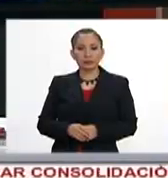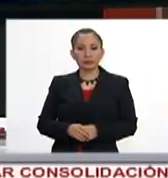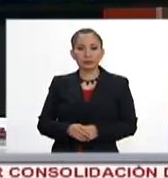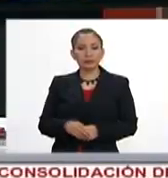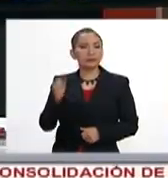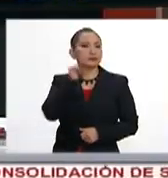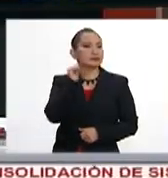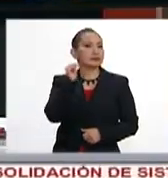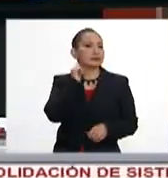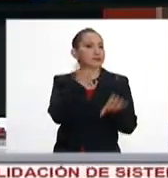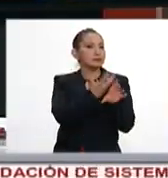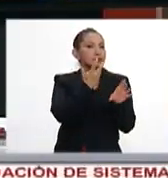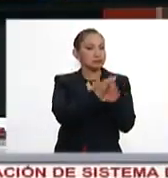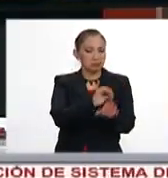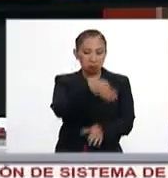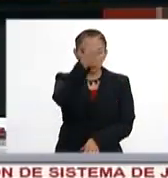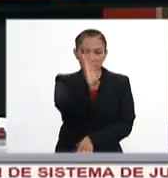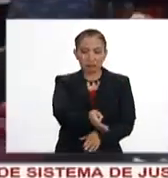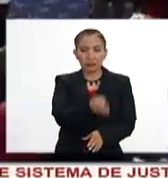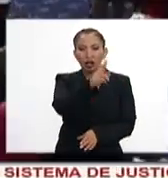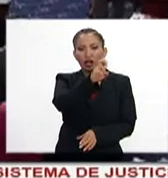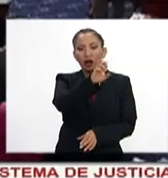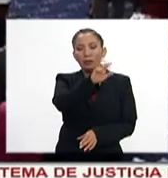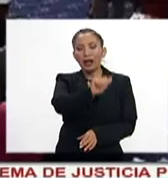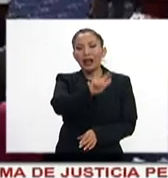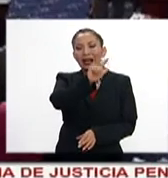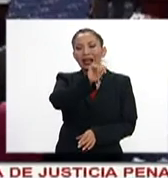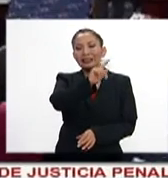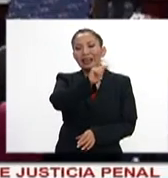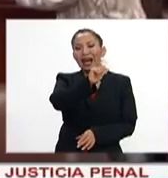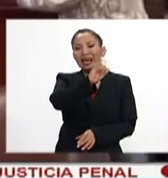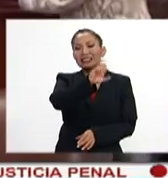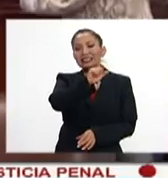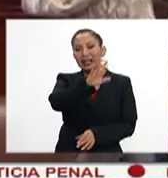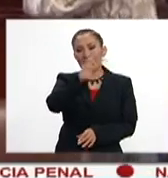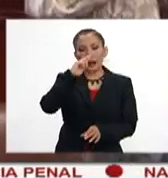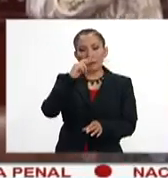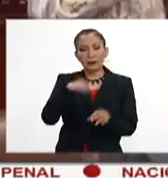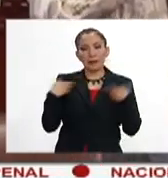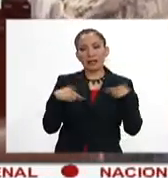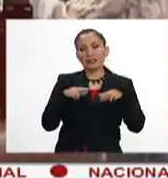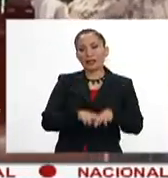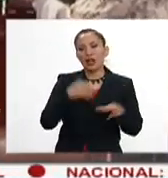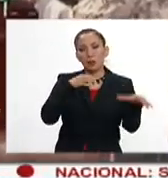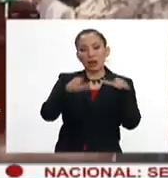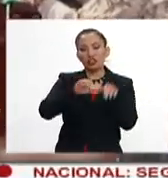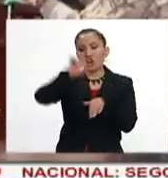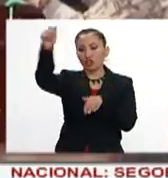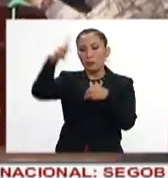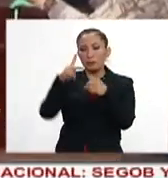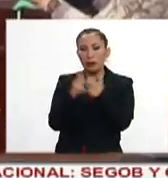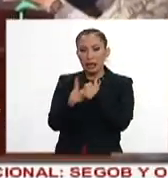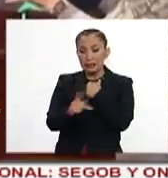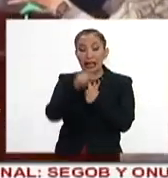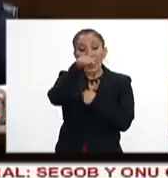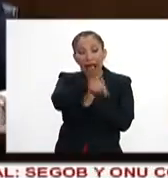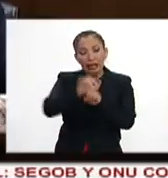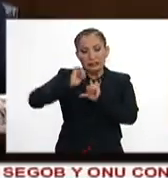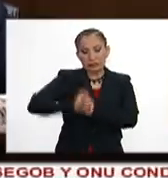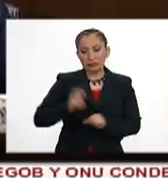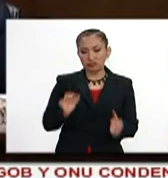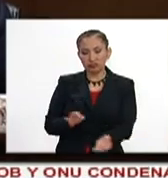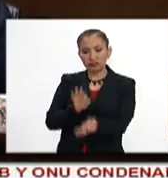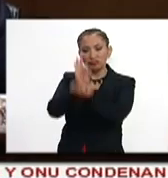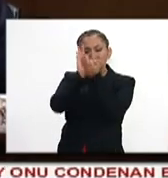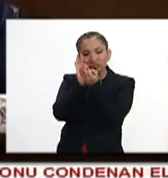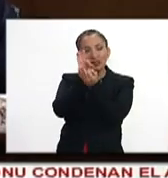El Senado de Estados Unidos ratificó a Robert Lighthizer como representante de Comercio Exterior. Será el negociador de Trump